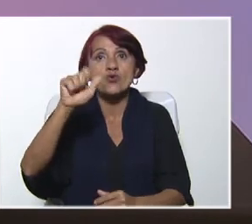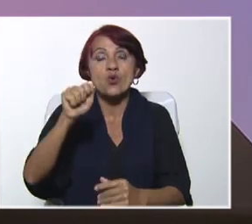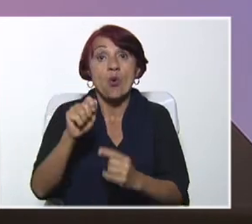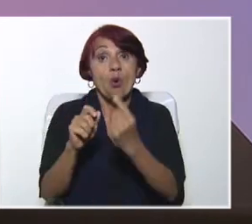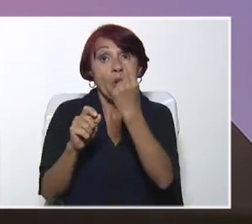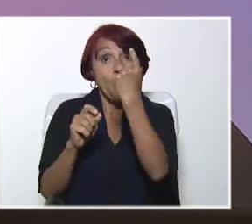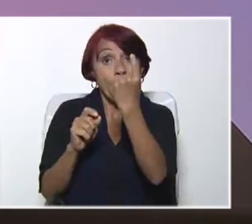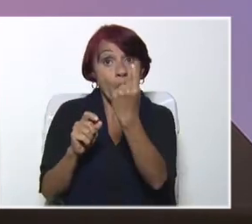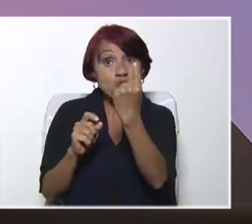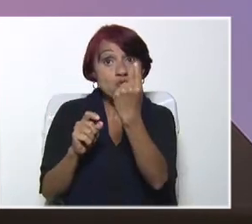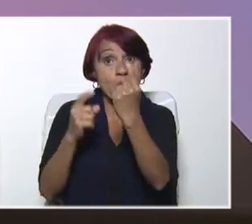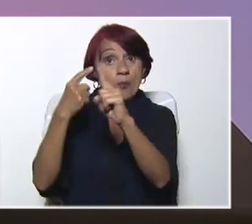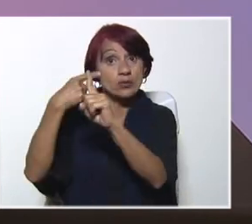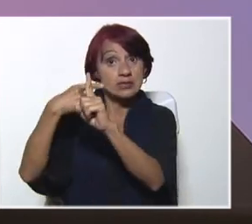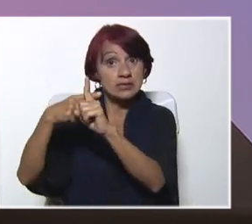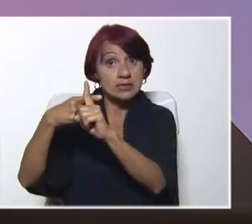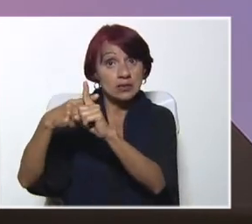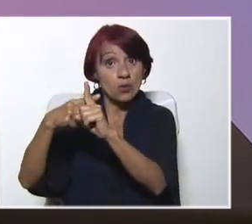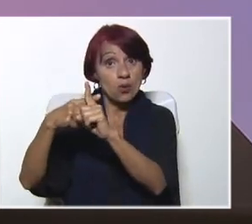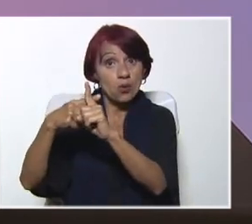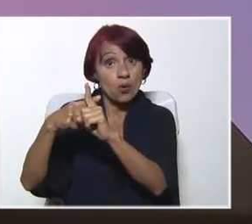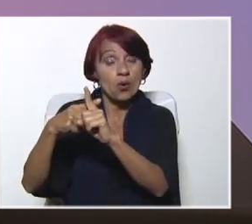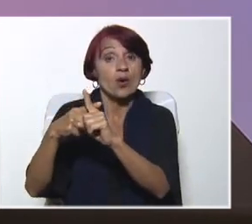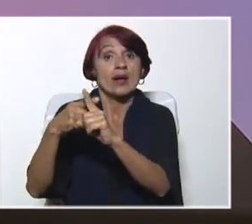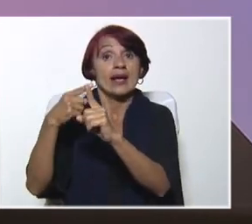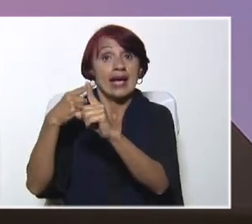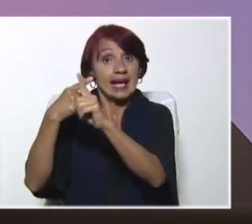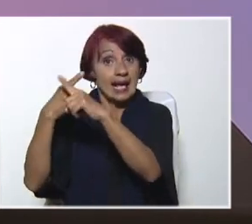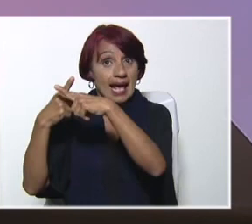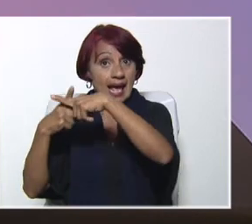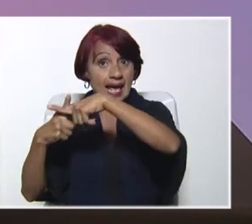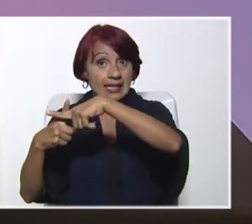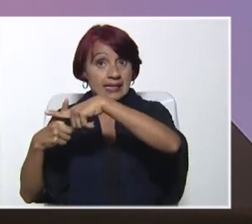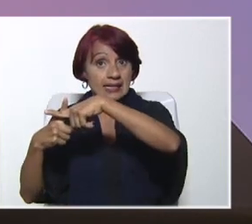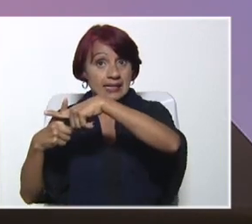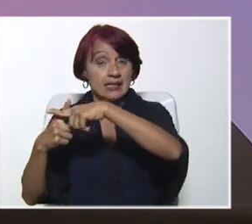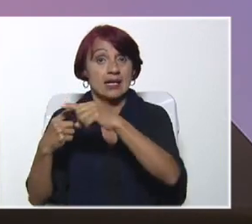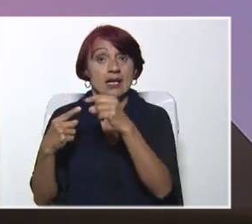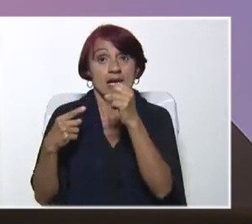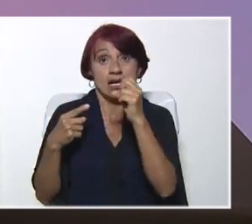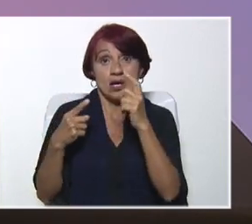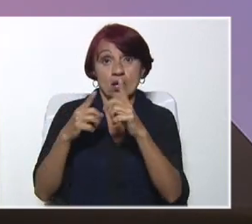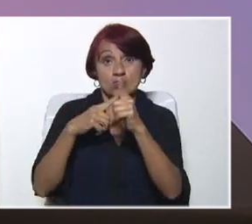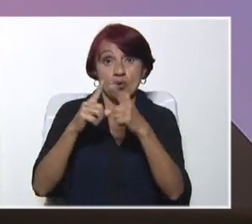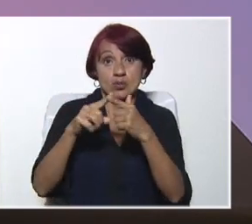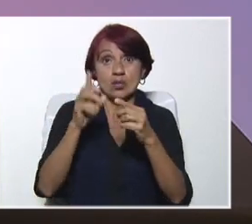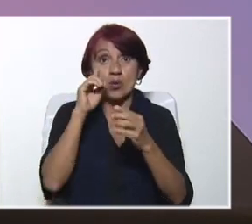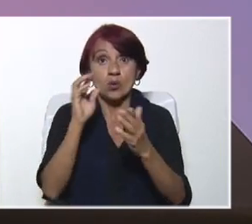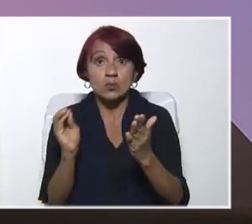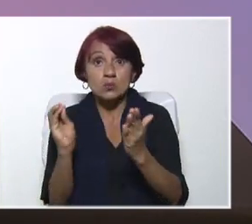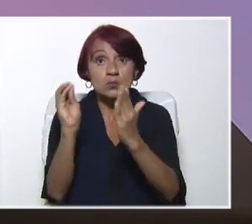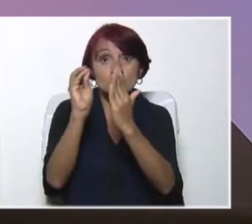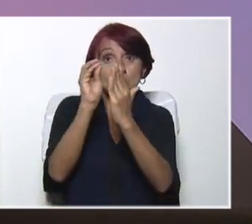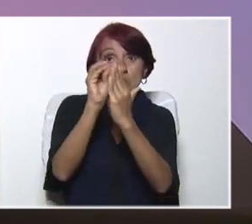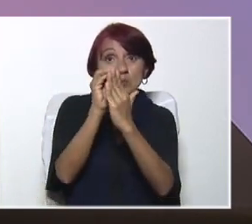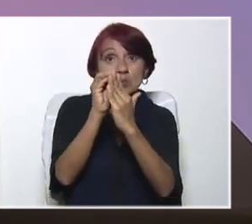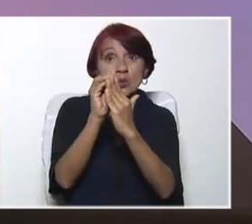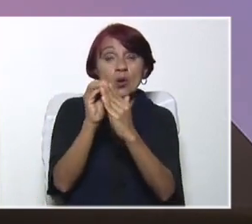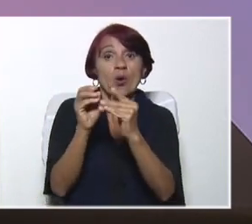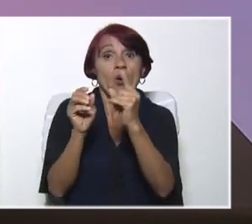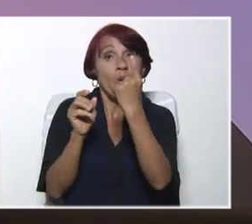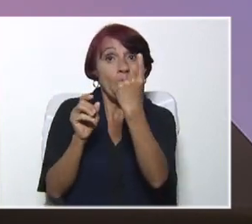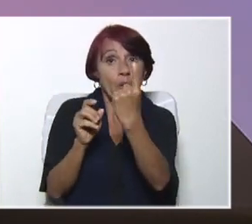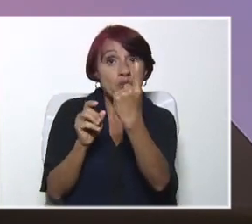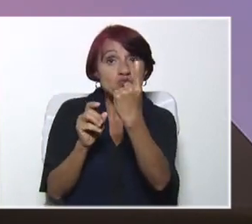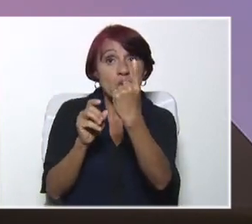1 positivo en X y 2 positivos en Y. Y lo ubicamos. 1,